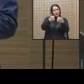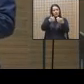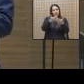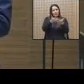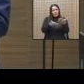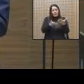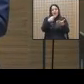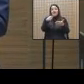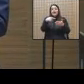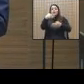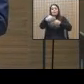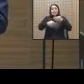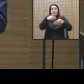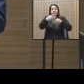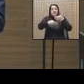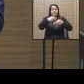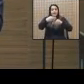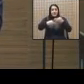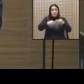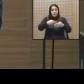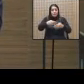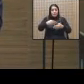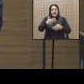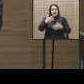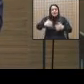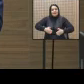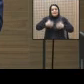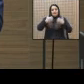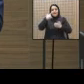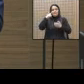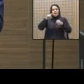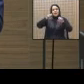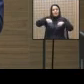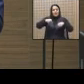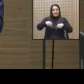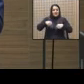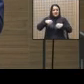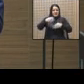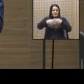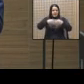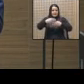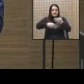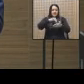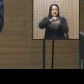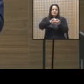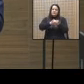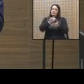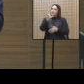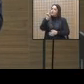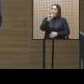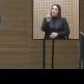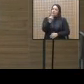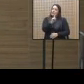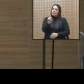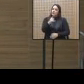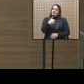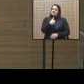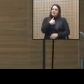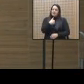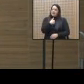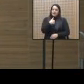es que el procedimiento que existe para tramitar esto, yo creo que no está teniendo